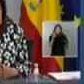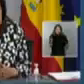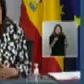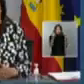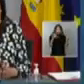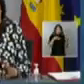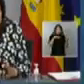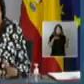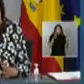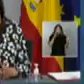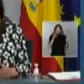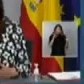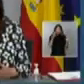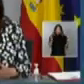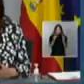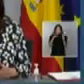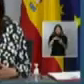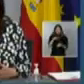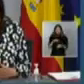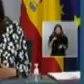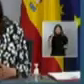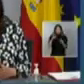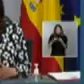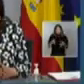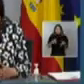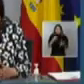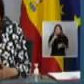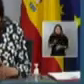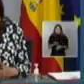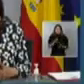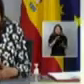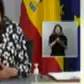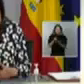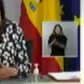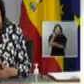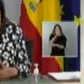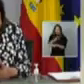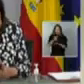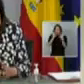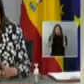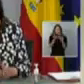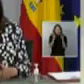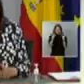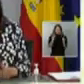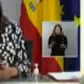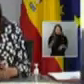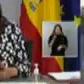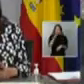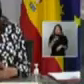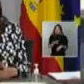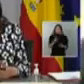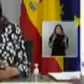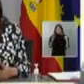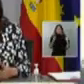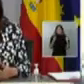solo. Hombre, con gente conocida, sí. Lo que pasa es que yo, por ejemplo, en mi lugar, con lo del COVID